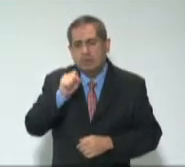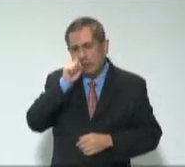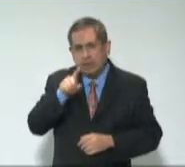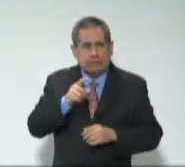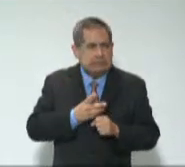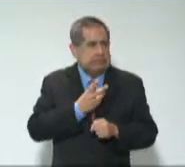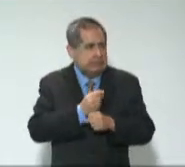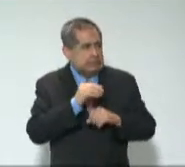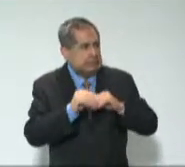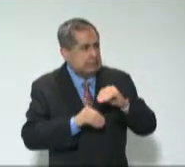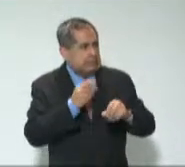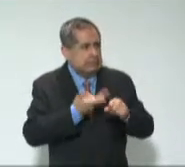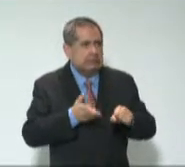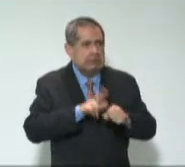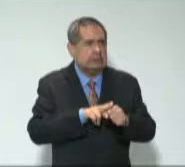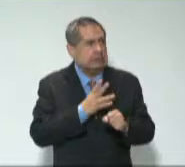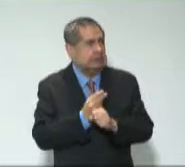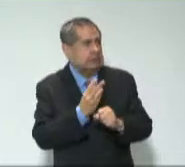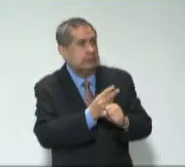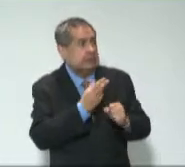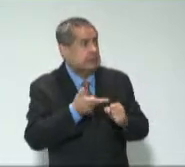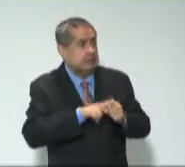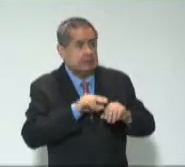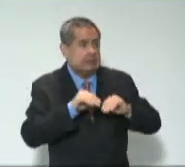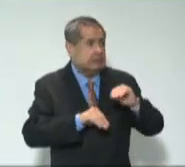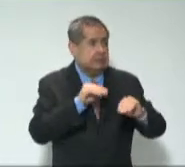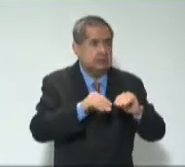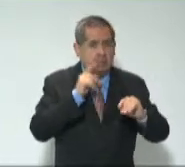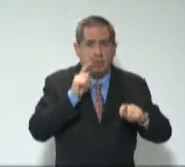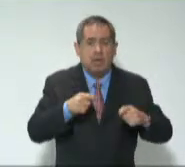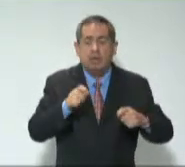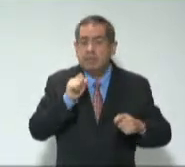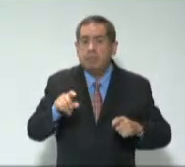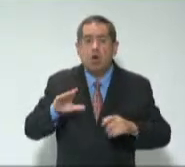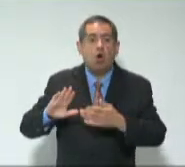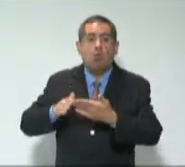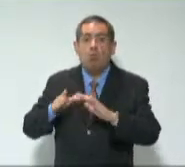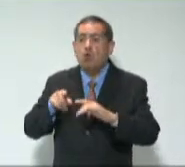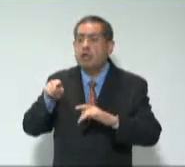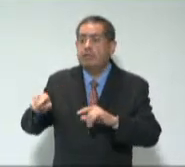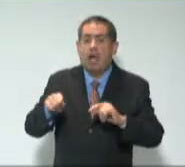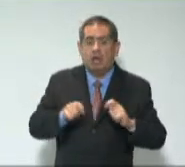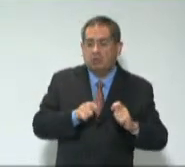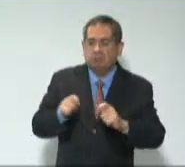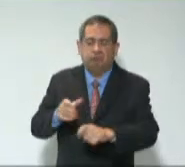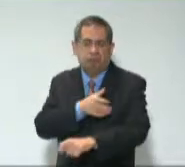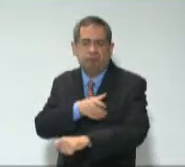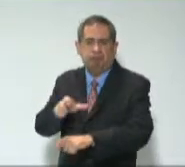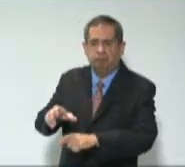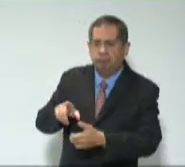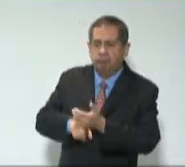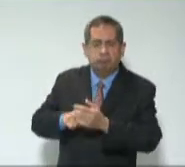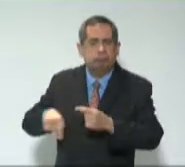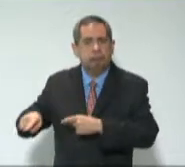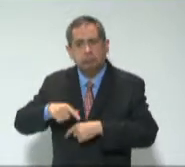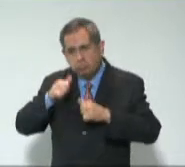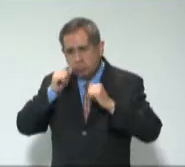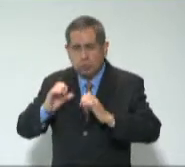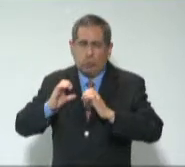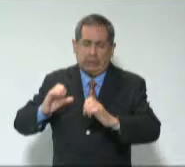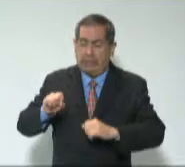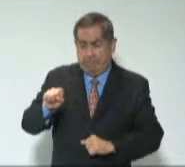sistema de salud más resiliente y empoderamos a las comunidades para que se impliquen en su propio